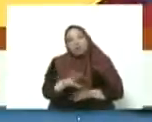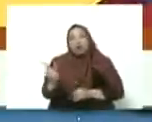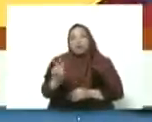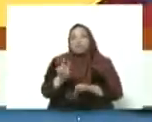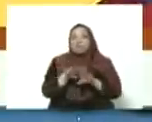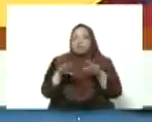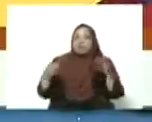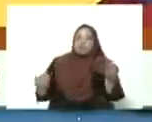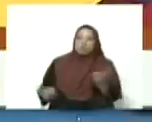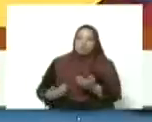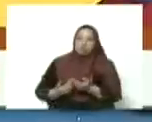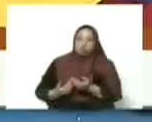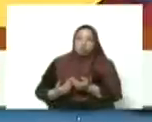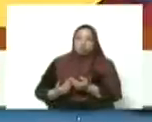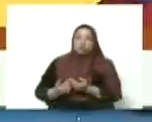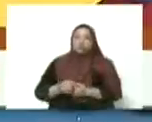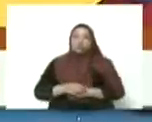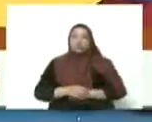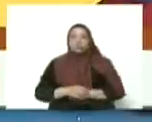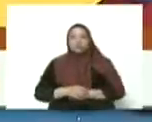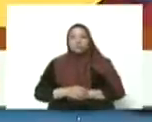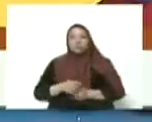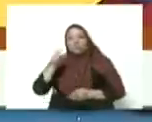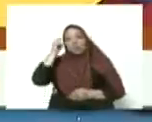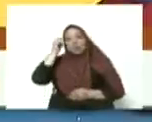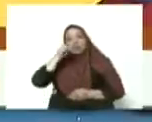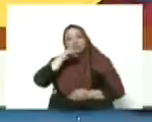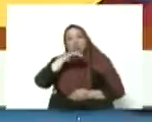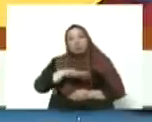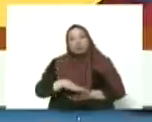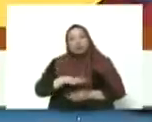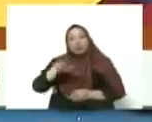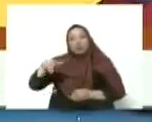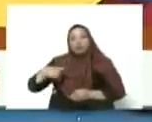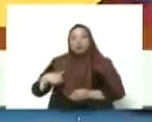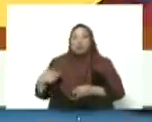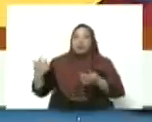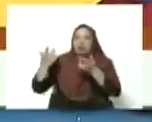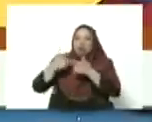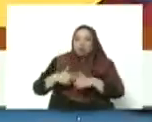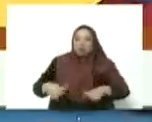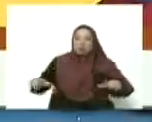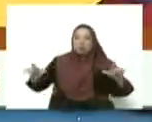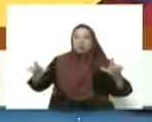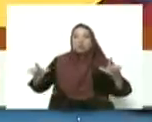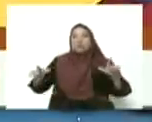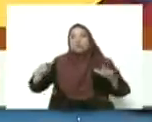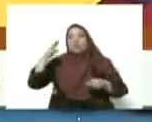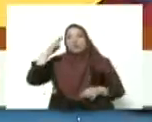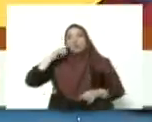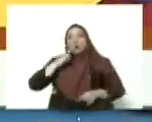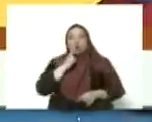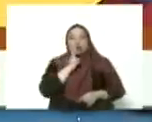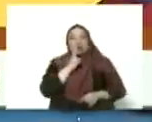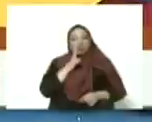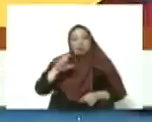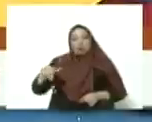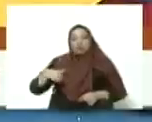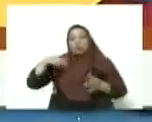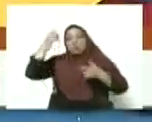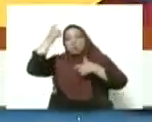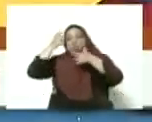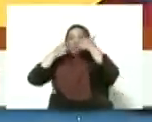mundo que en este día histórico, nuestros libertadores, nuestro libertador Simón Bolívar, nuestro